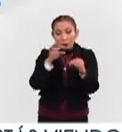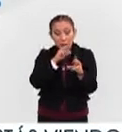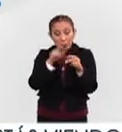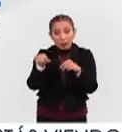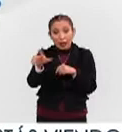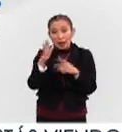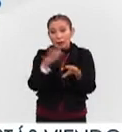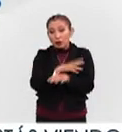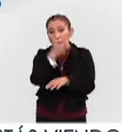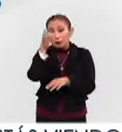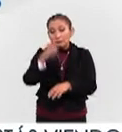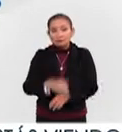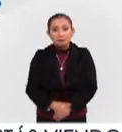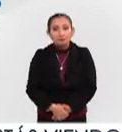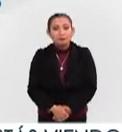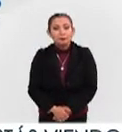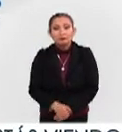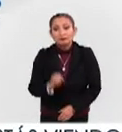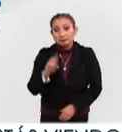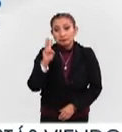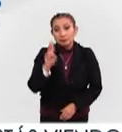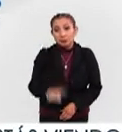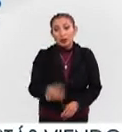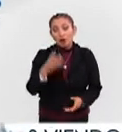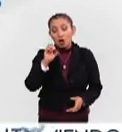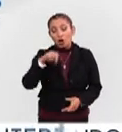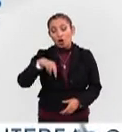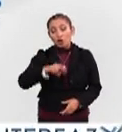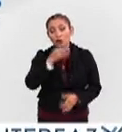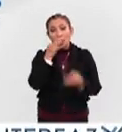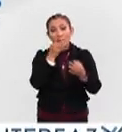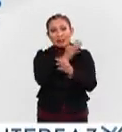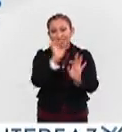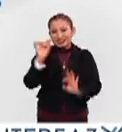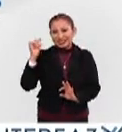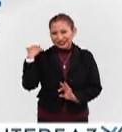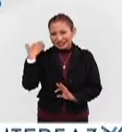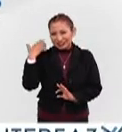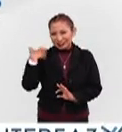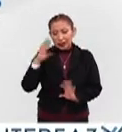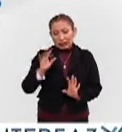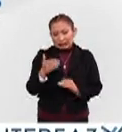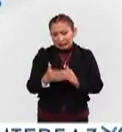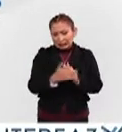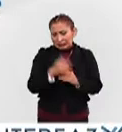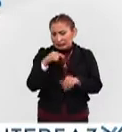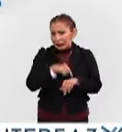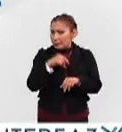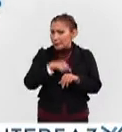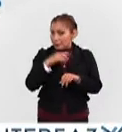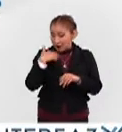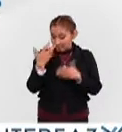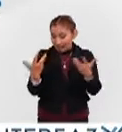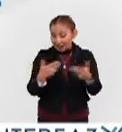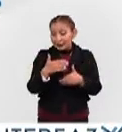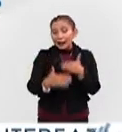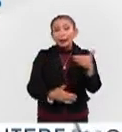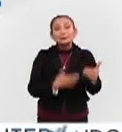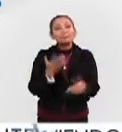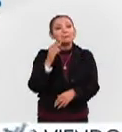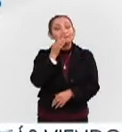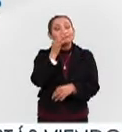preocupación con esto del cambio climático. Así es, Omar, pues la ONU anunció hace pocos días que nos queda poco tiempo para hacer algo al respecto, así